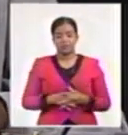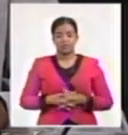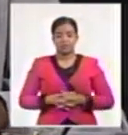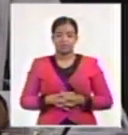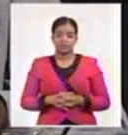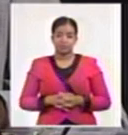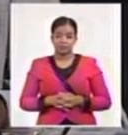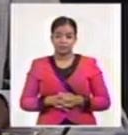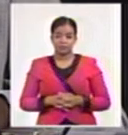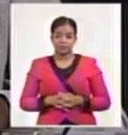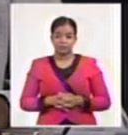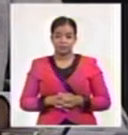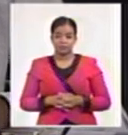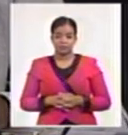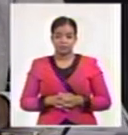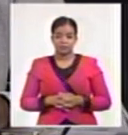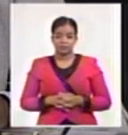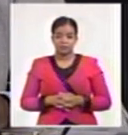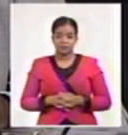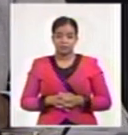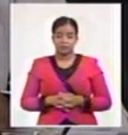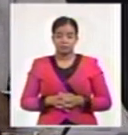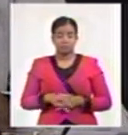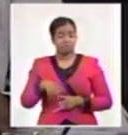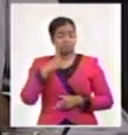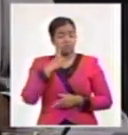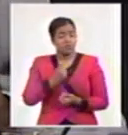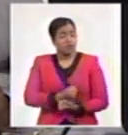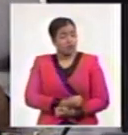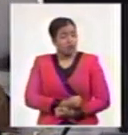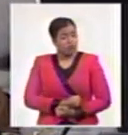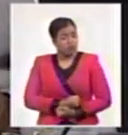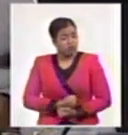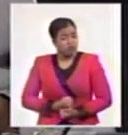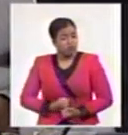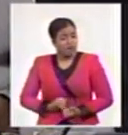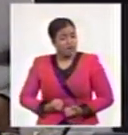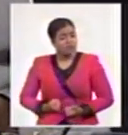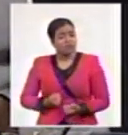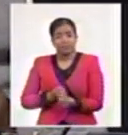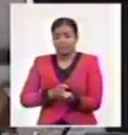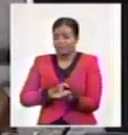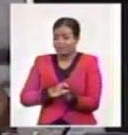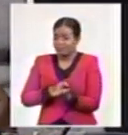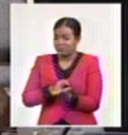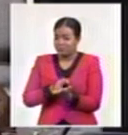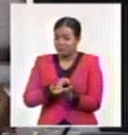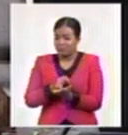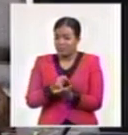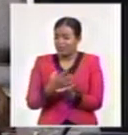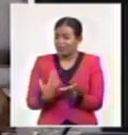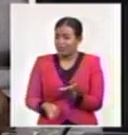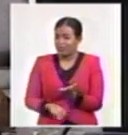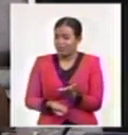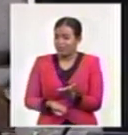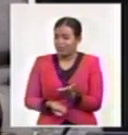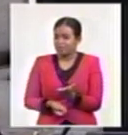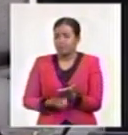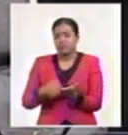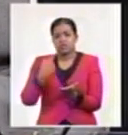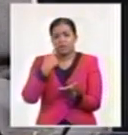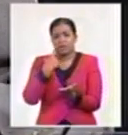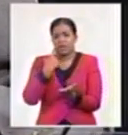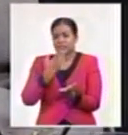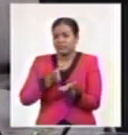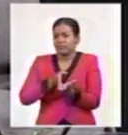Indudablemente hay un esfuerzo sostenido de lo que yo llamo la disidencia en